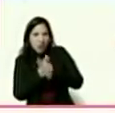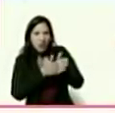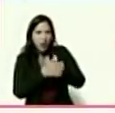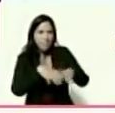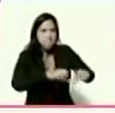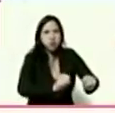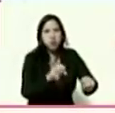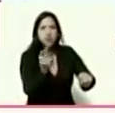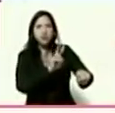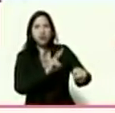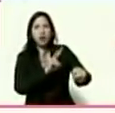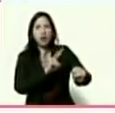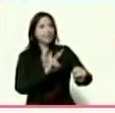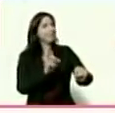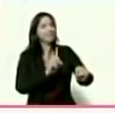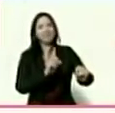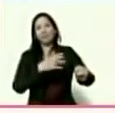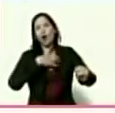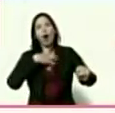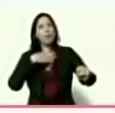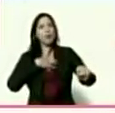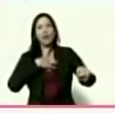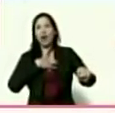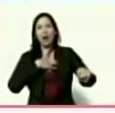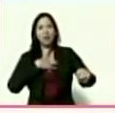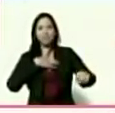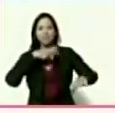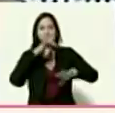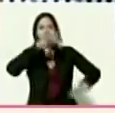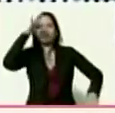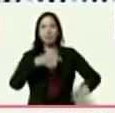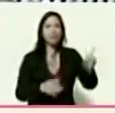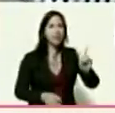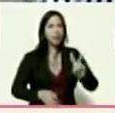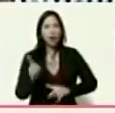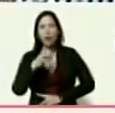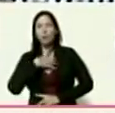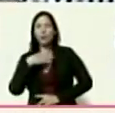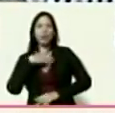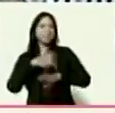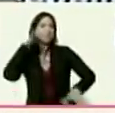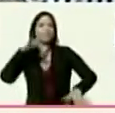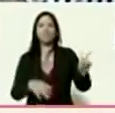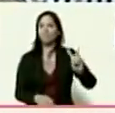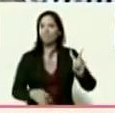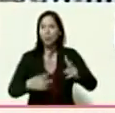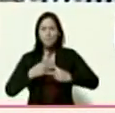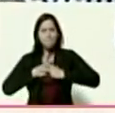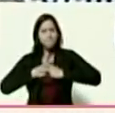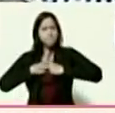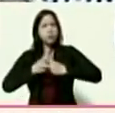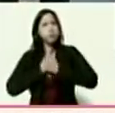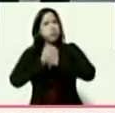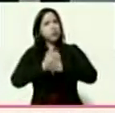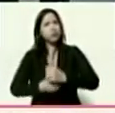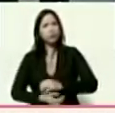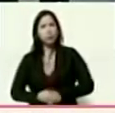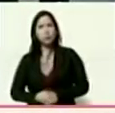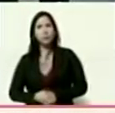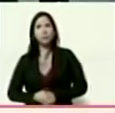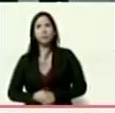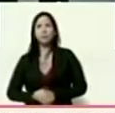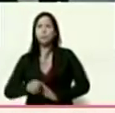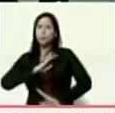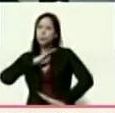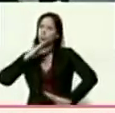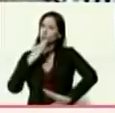y fueron echados, no pudieron poner un pie en territorio venezolano, con la voluntad, el amor y la